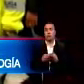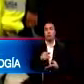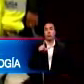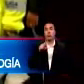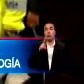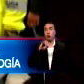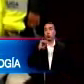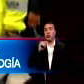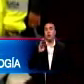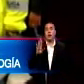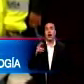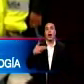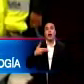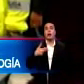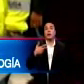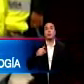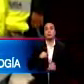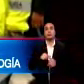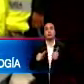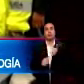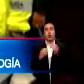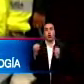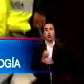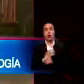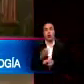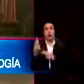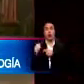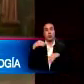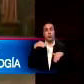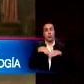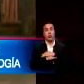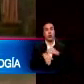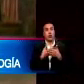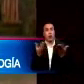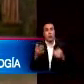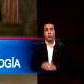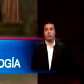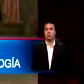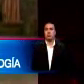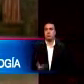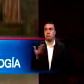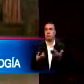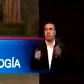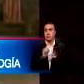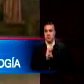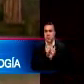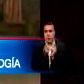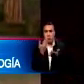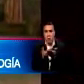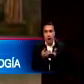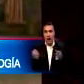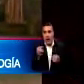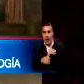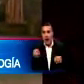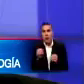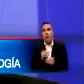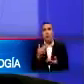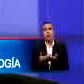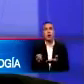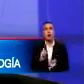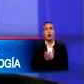Luis B.H., auxiliar de contabilidad y encargado del archivo de esta dependencia, por presunta alteración de evidencias y elementos de